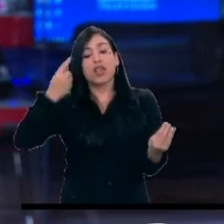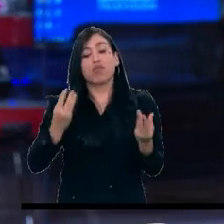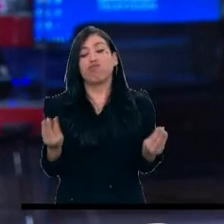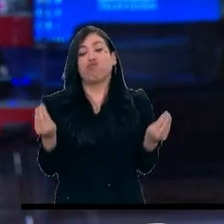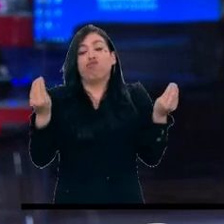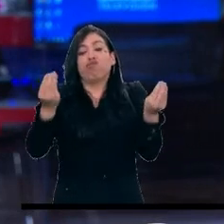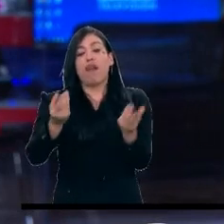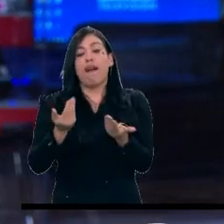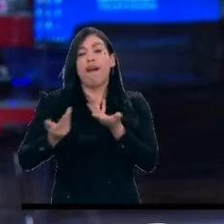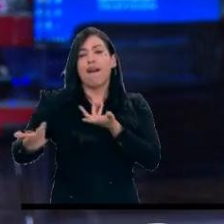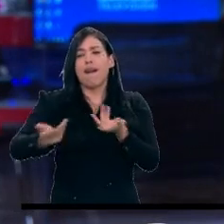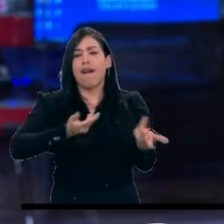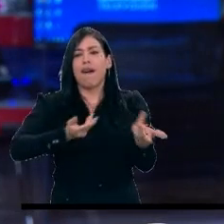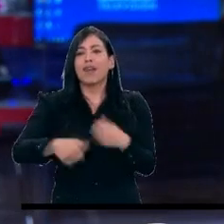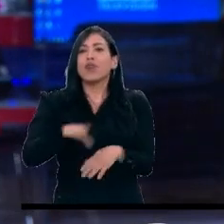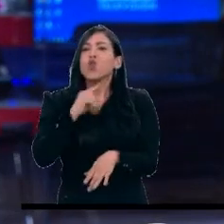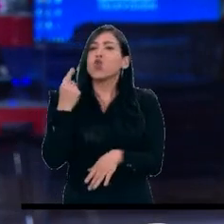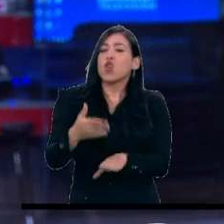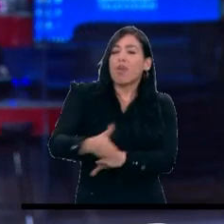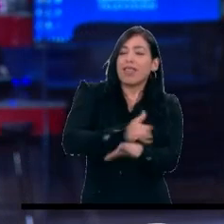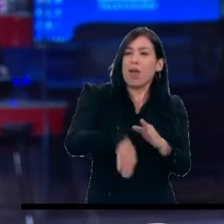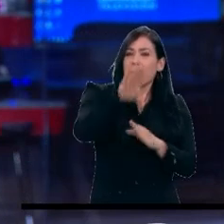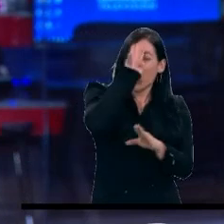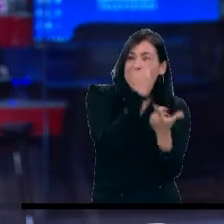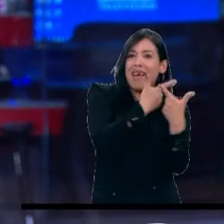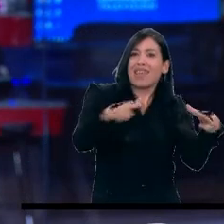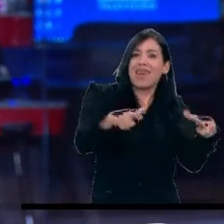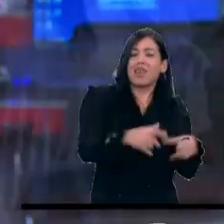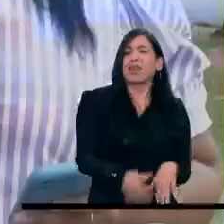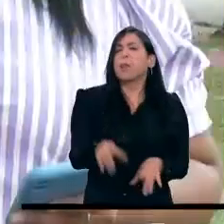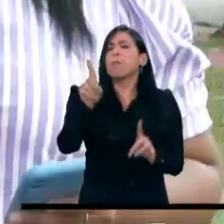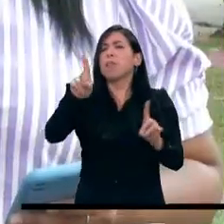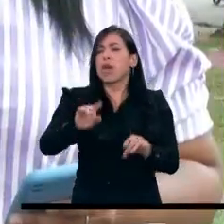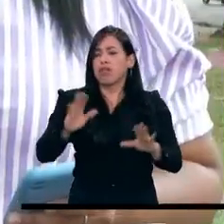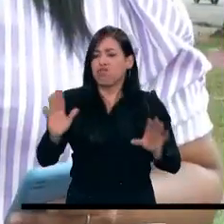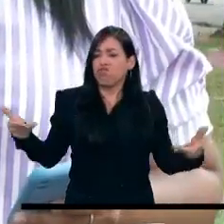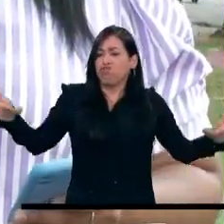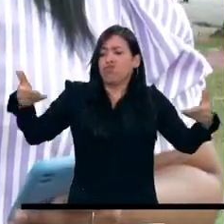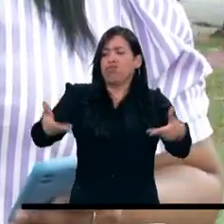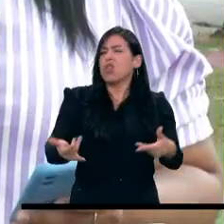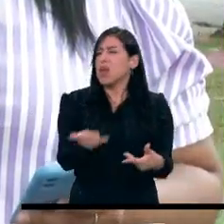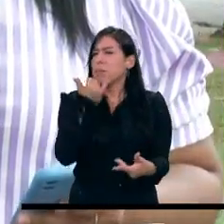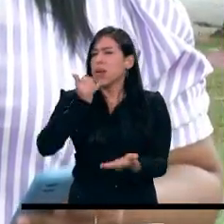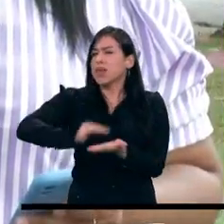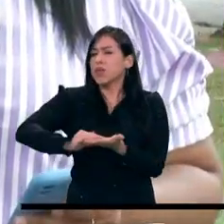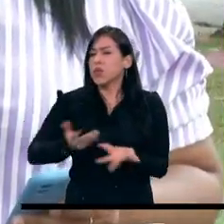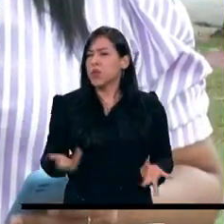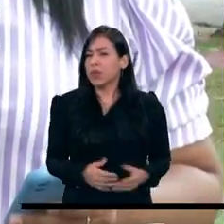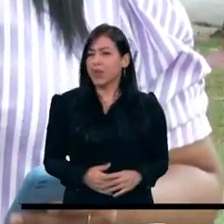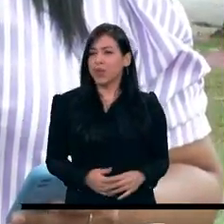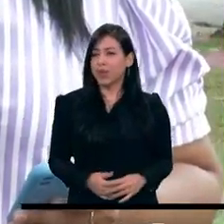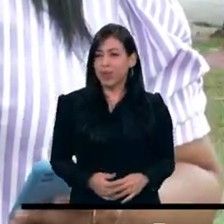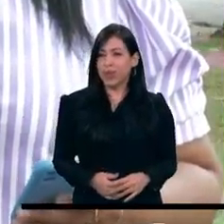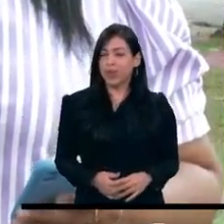de la liberación de uniformados de la policía. Lizeth Pulido, ¿qué puntos están sobre la mesa?